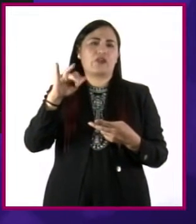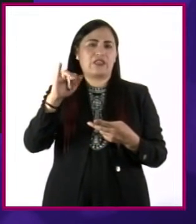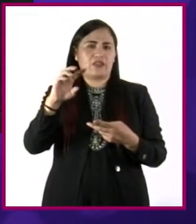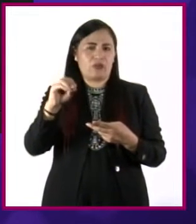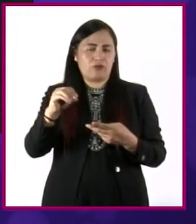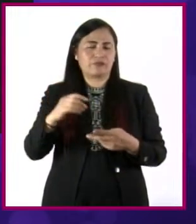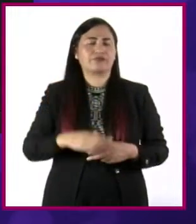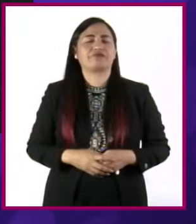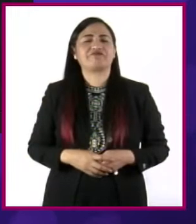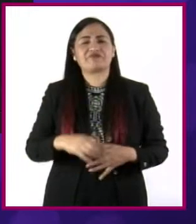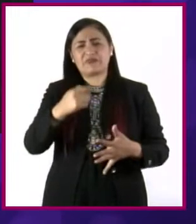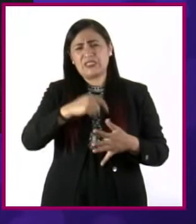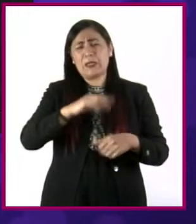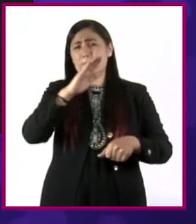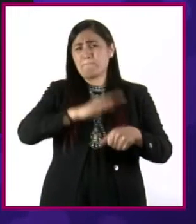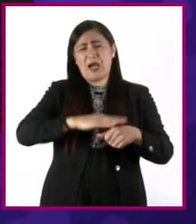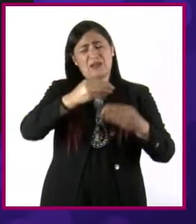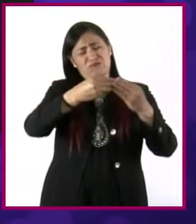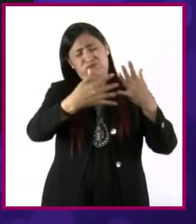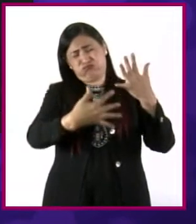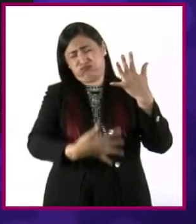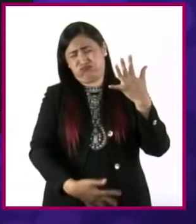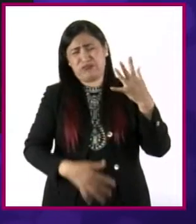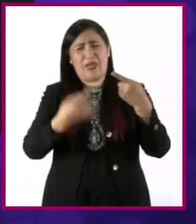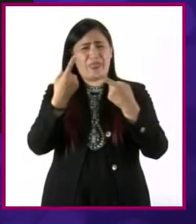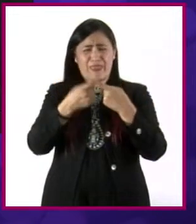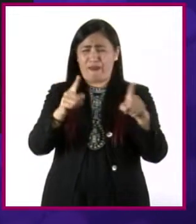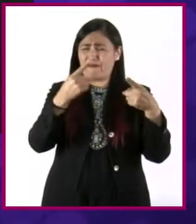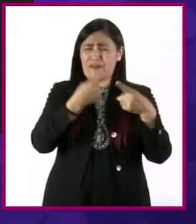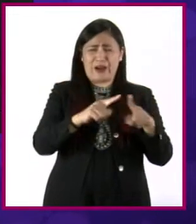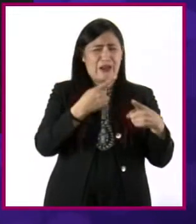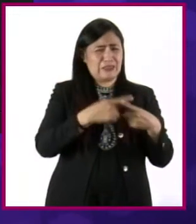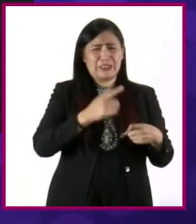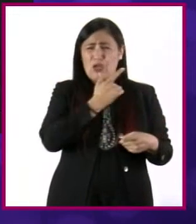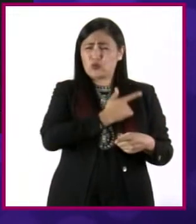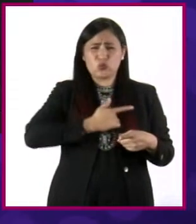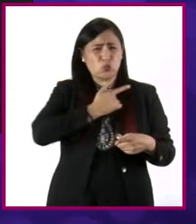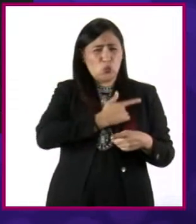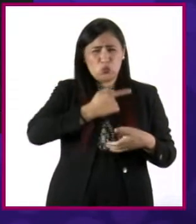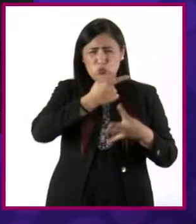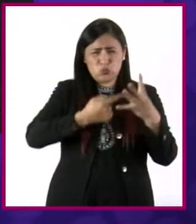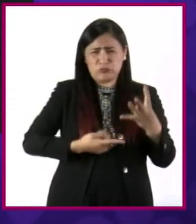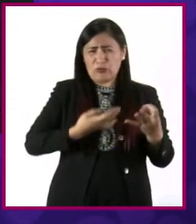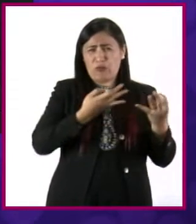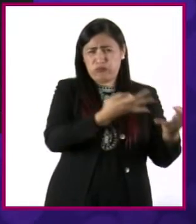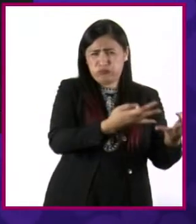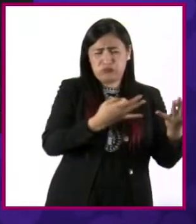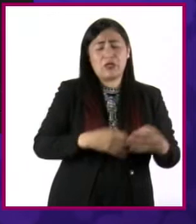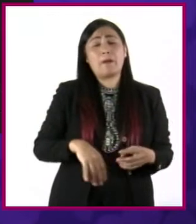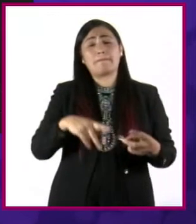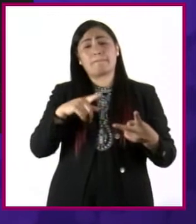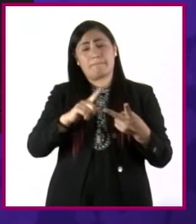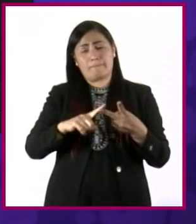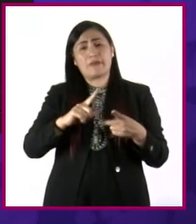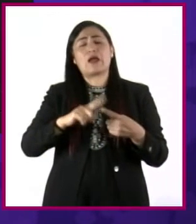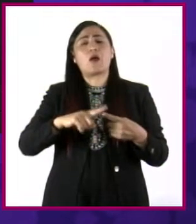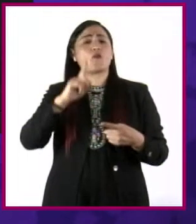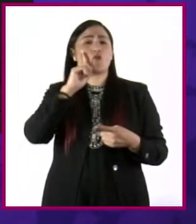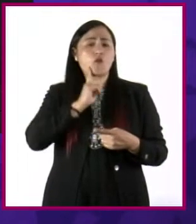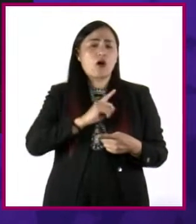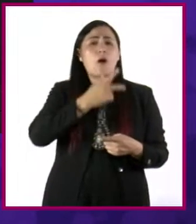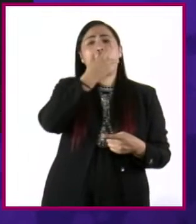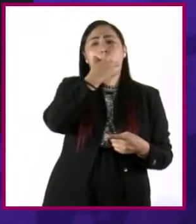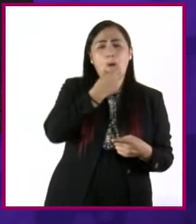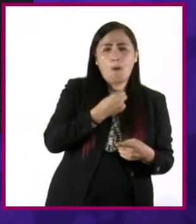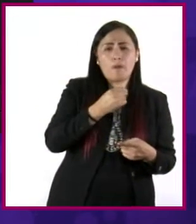más amplias, más fluidas, más diversas en los seres humanos. Pero tanto las mujeres como los hombres, como las personas